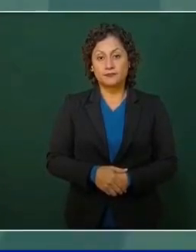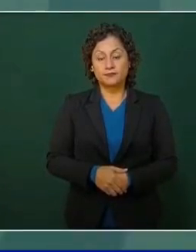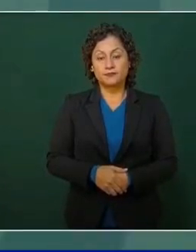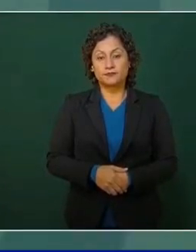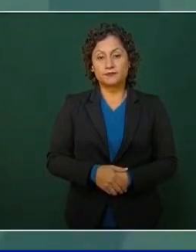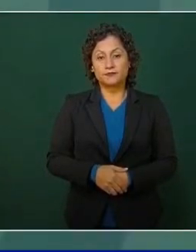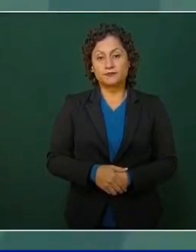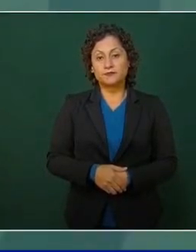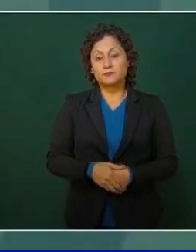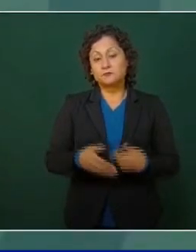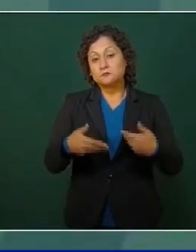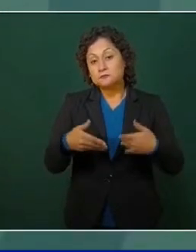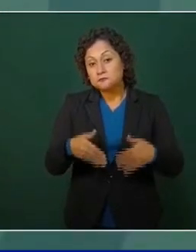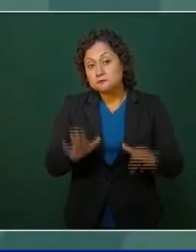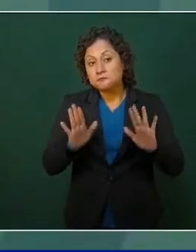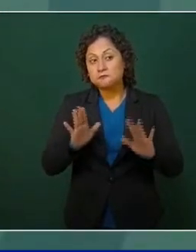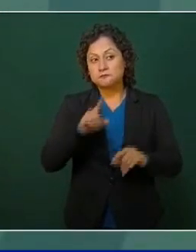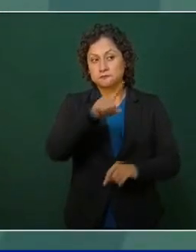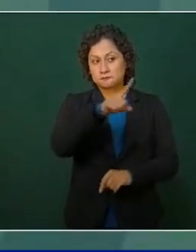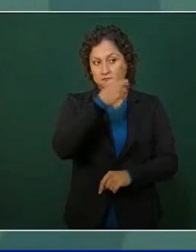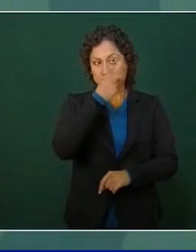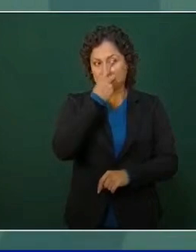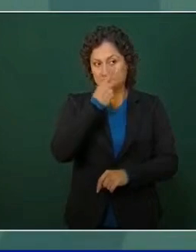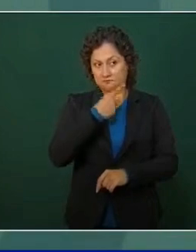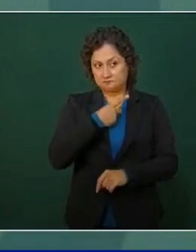no es cierto lo que estoy diciendo,